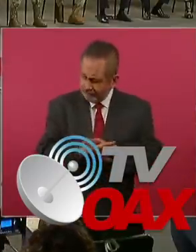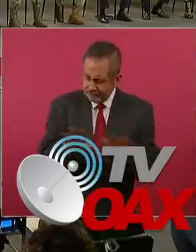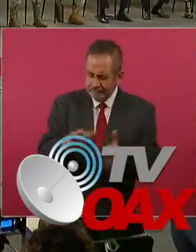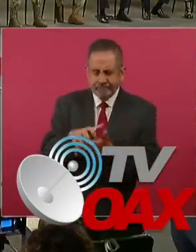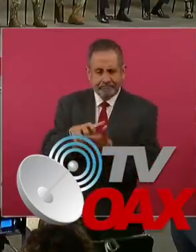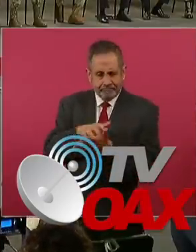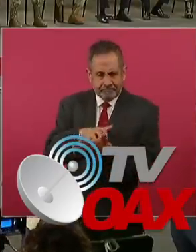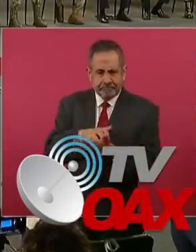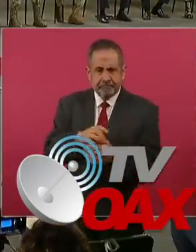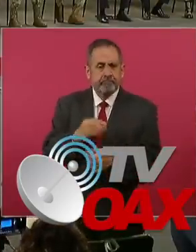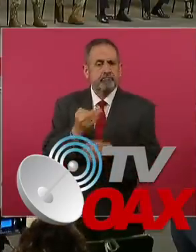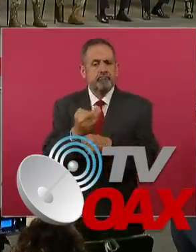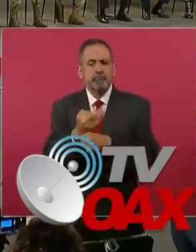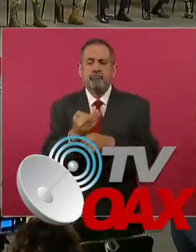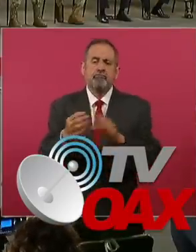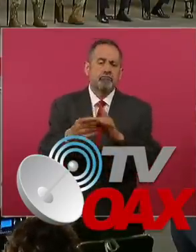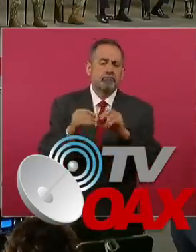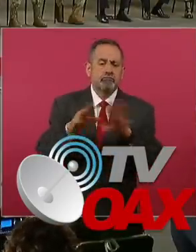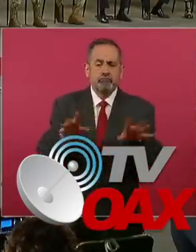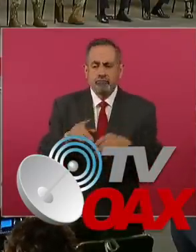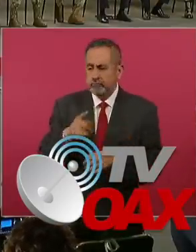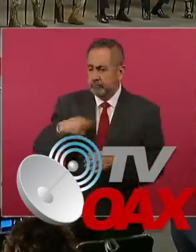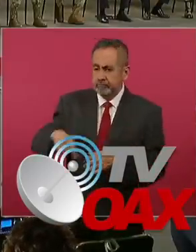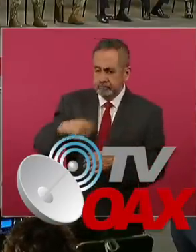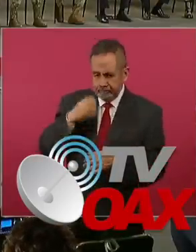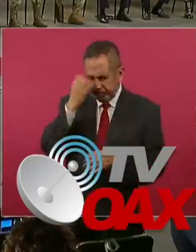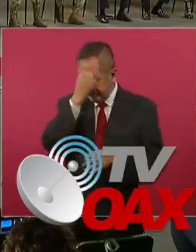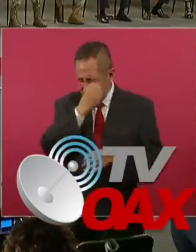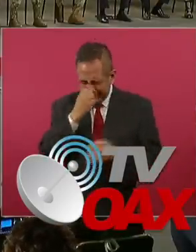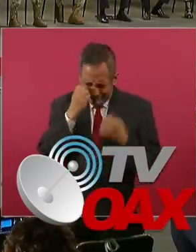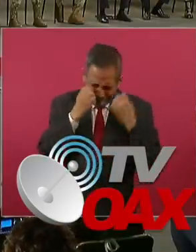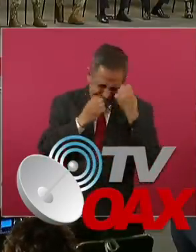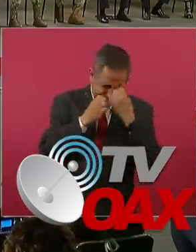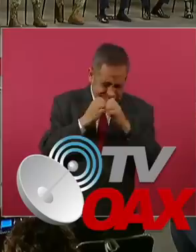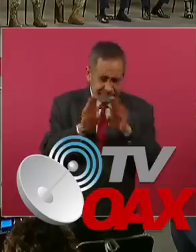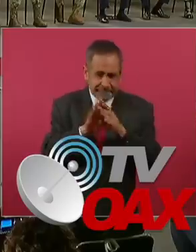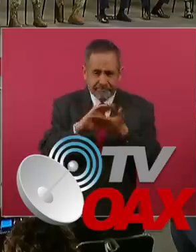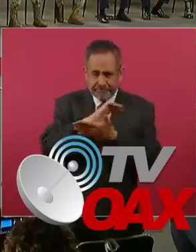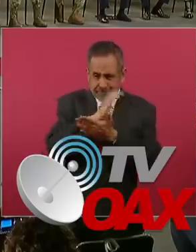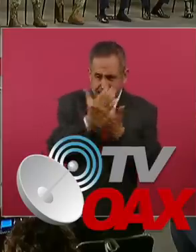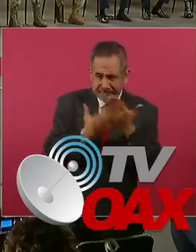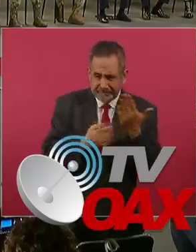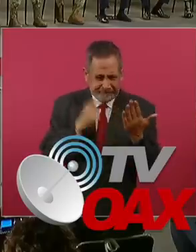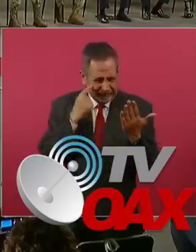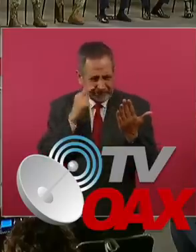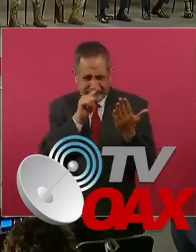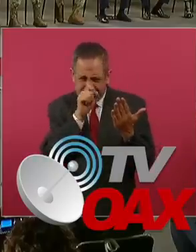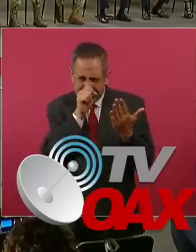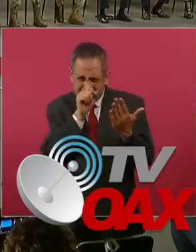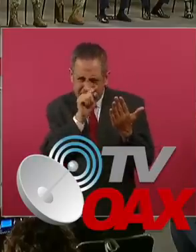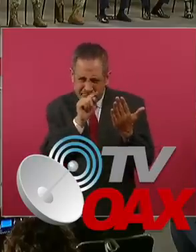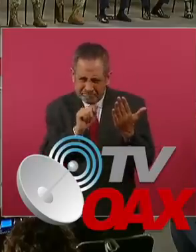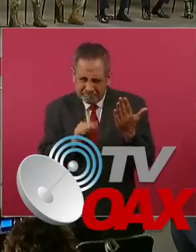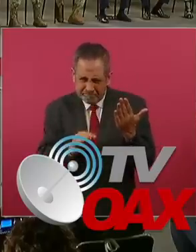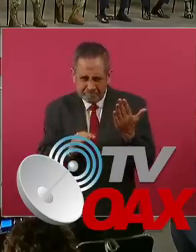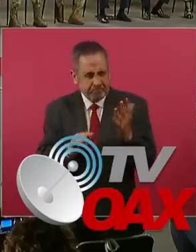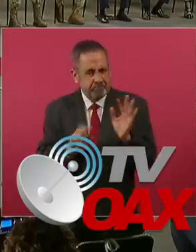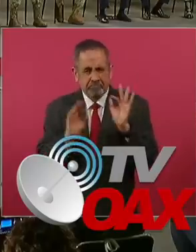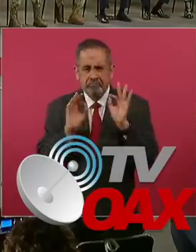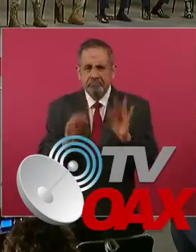nos permitimos informar que se hizo un análisis minucioso del contrato y se concluyó de que no